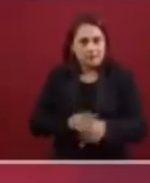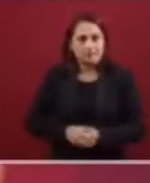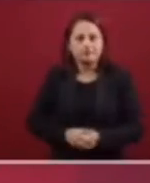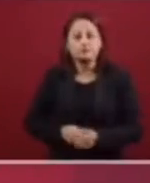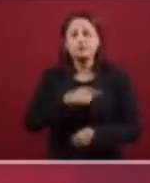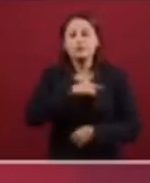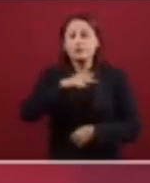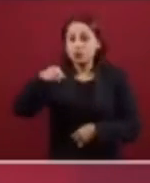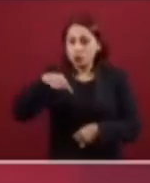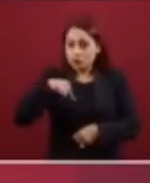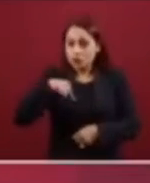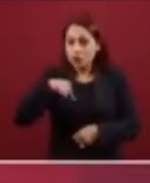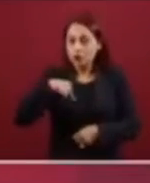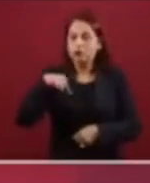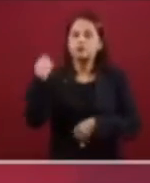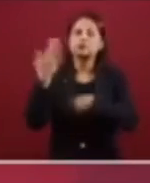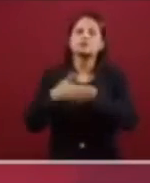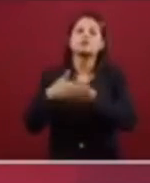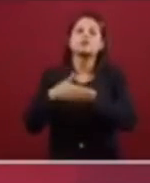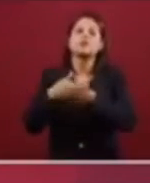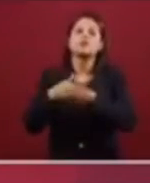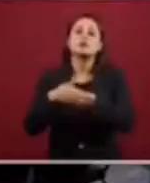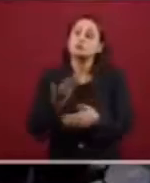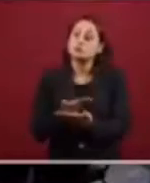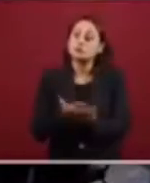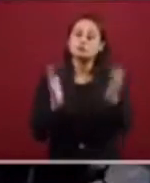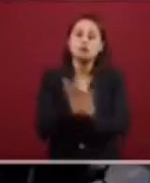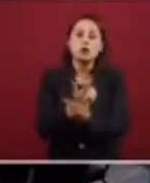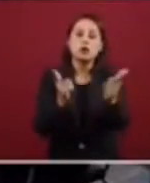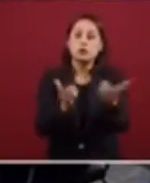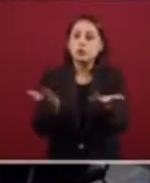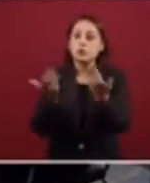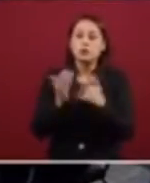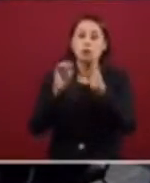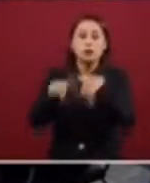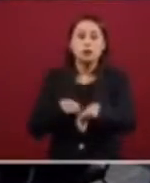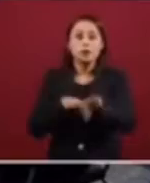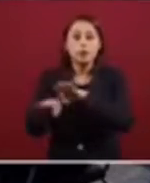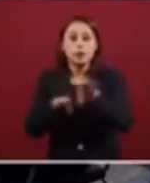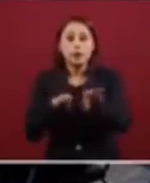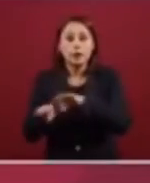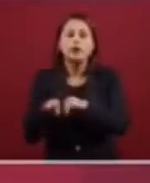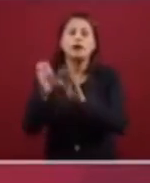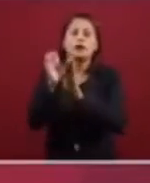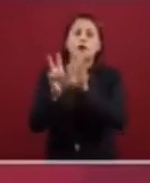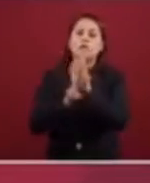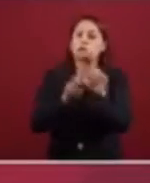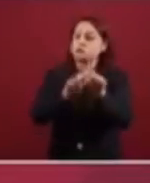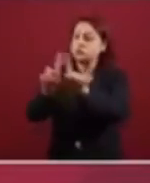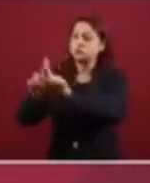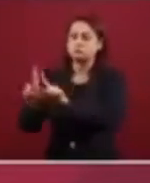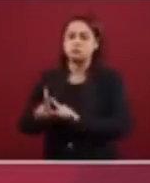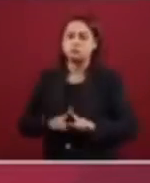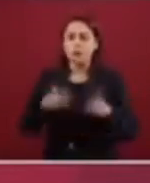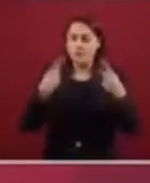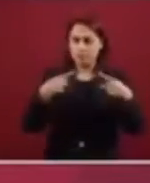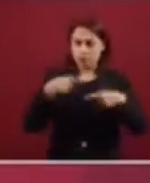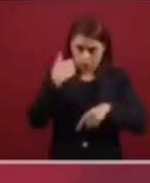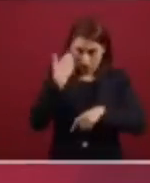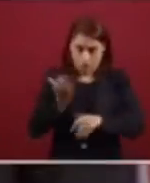abrir las contrataciones, vamos a recibir todo tipo de currículums, les vamos a dar la oportunidad de que la gente que quiere integrarse a este nuevo